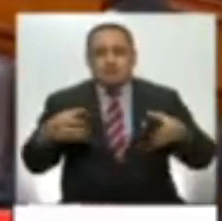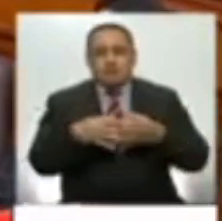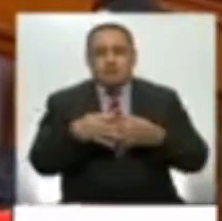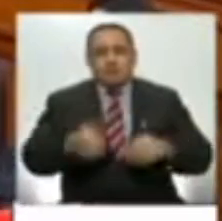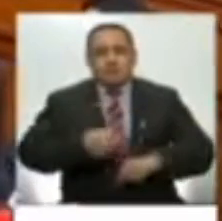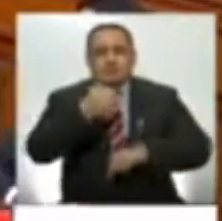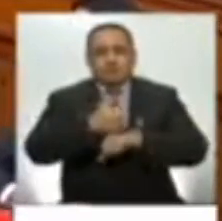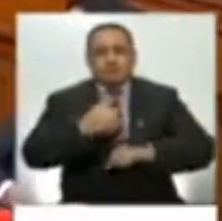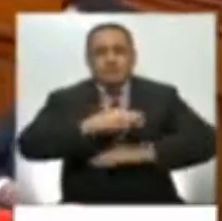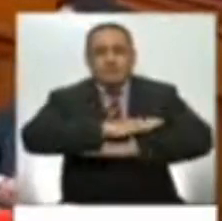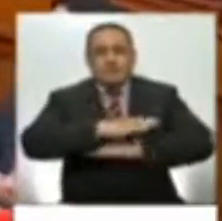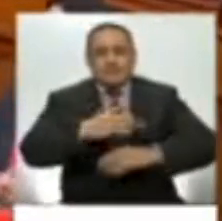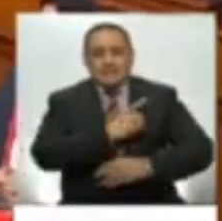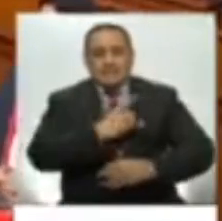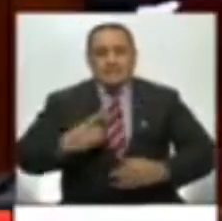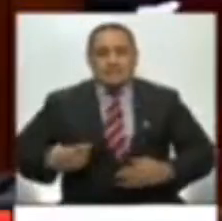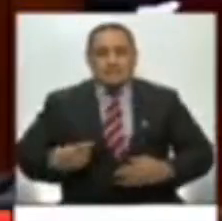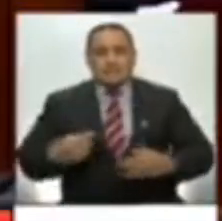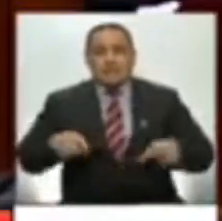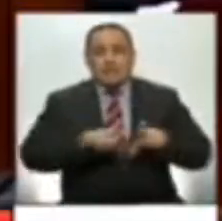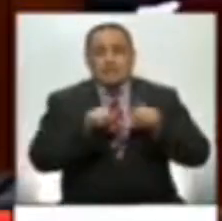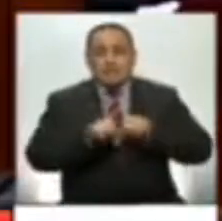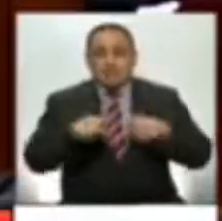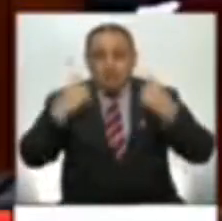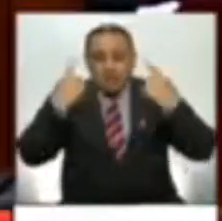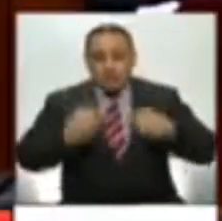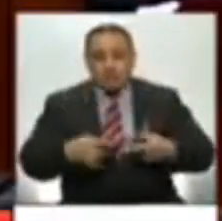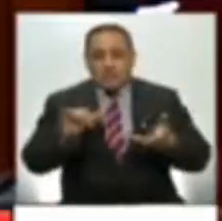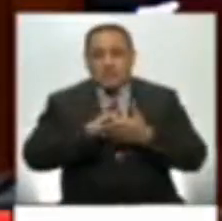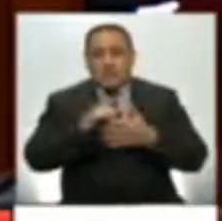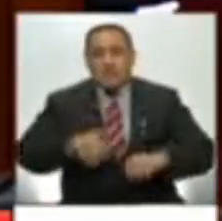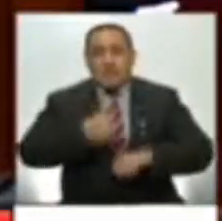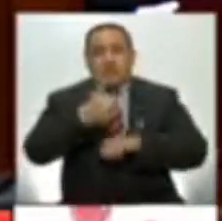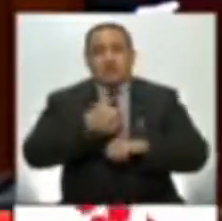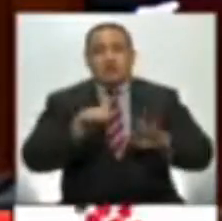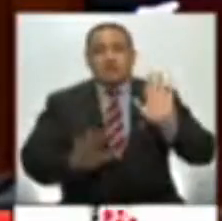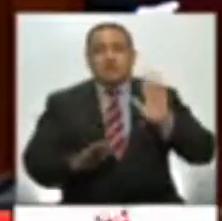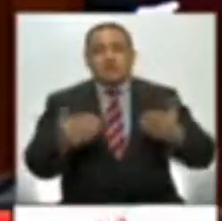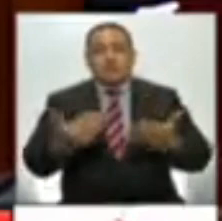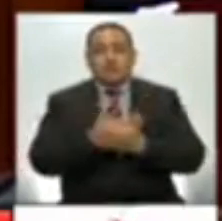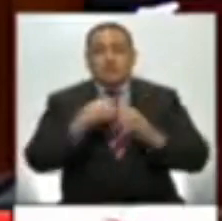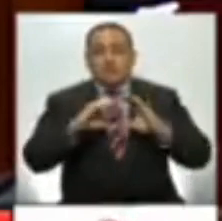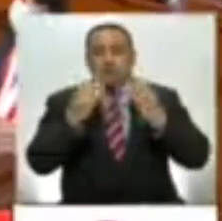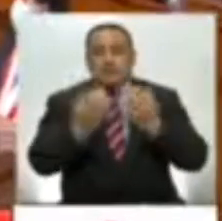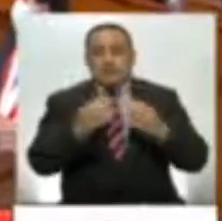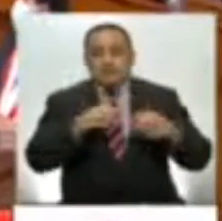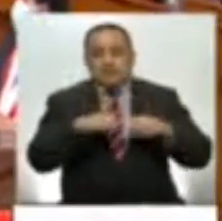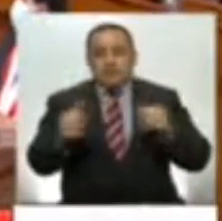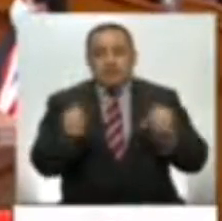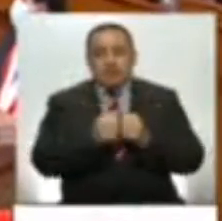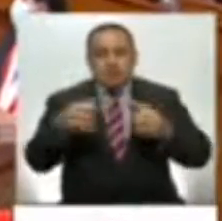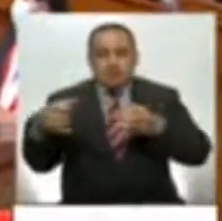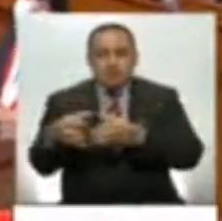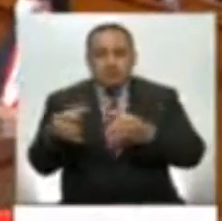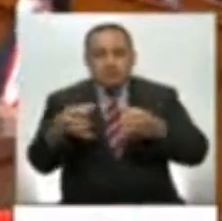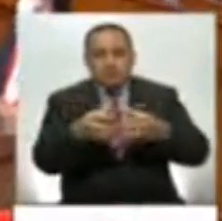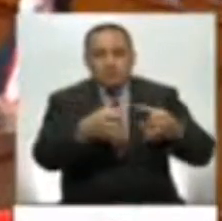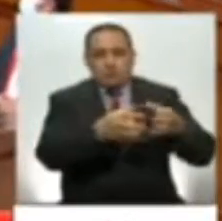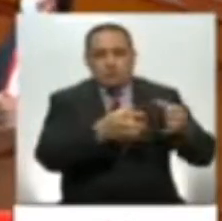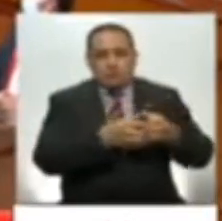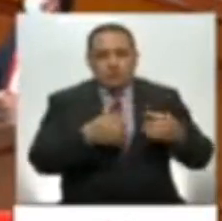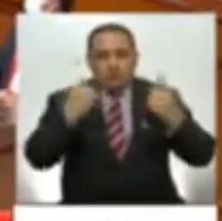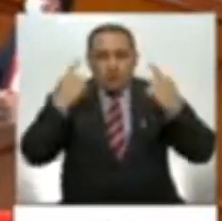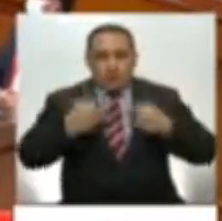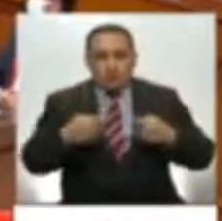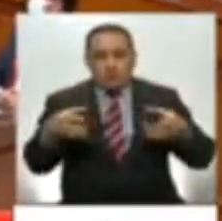la mesa directiva. La mesa directiva puede acordar que la juramentación de los nuevos congresistas se realice por grupos. La fórmula de